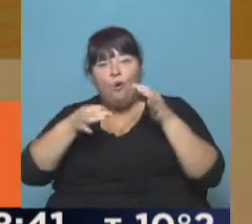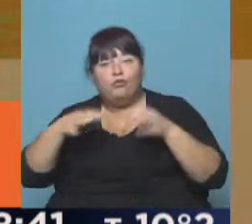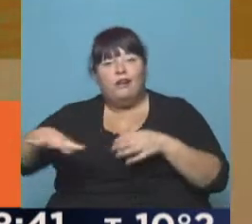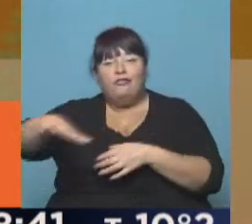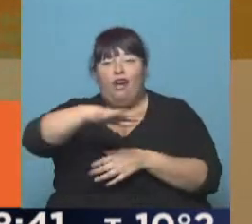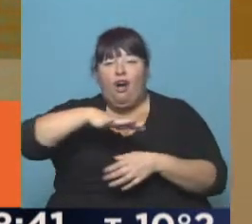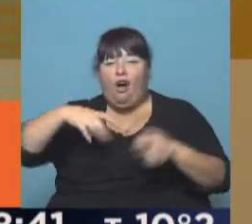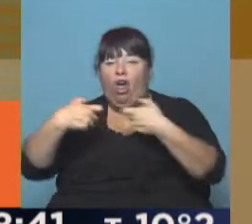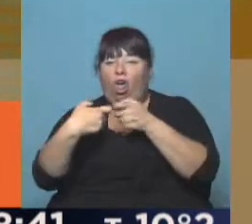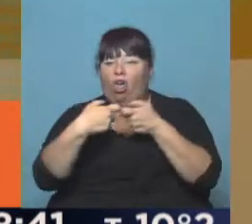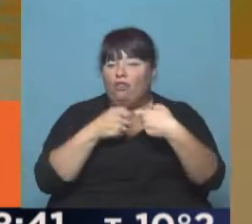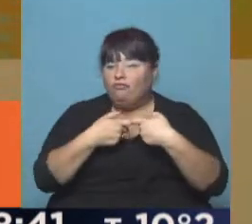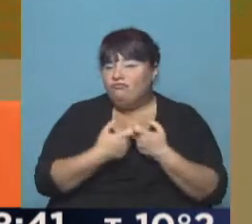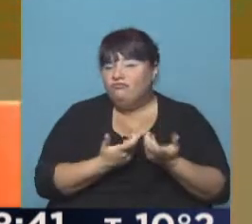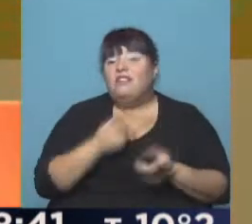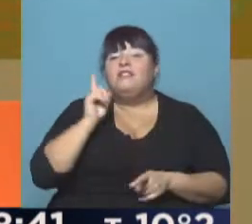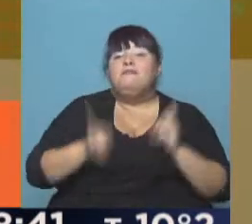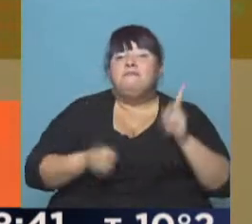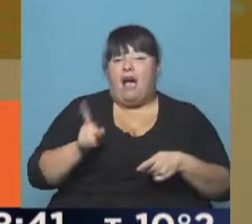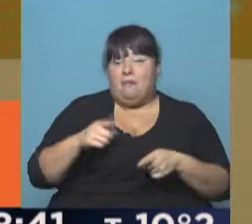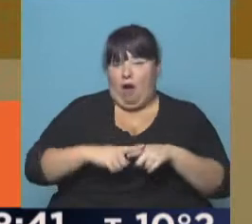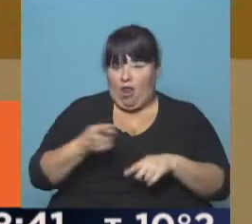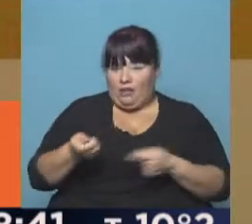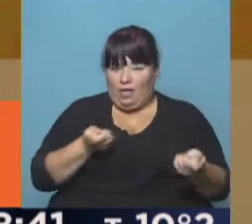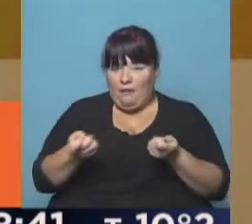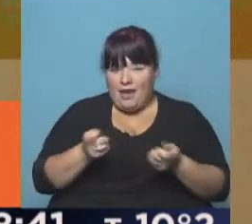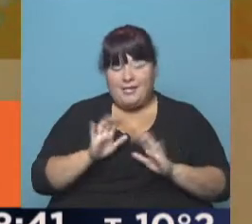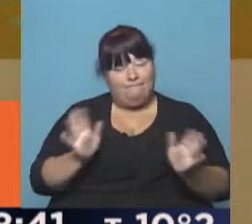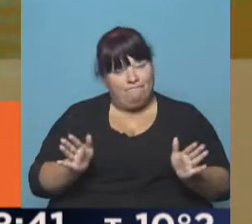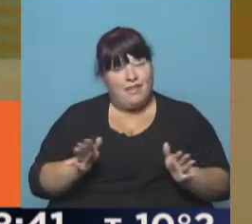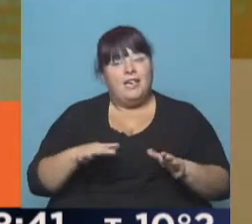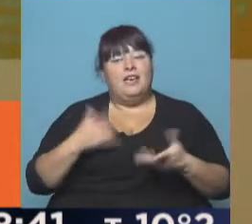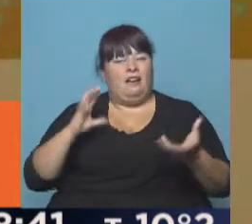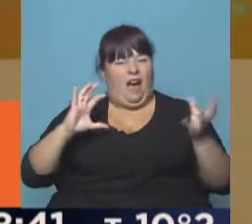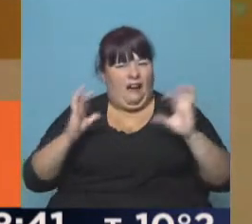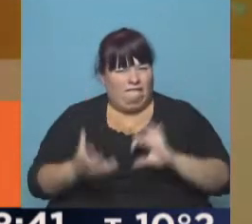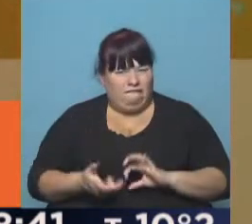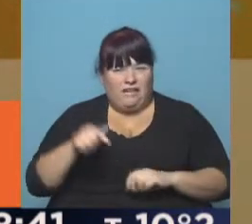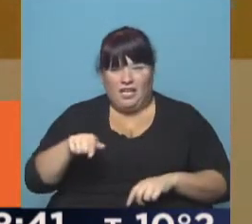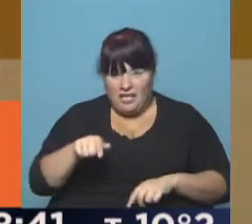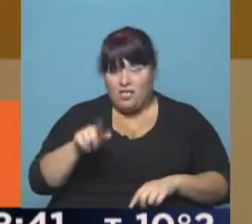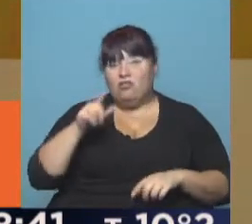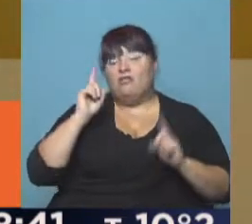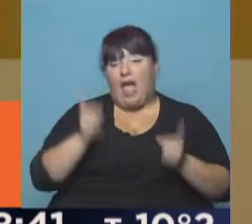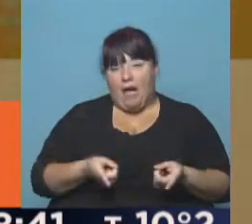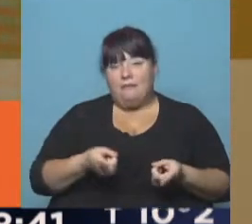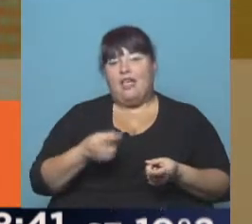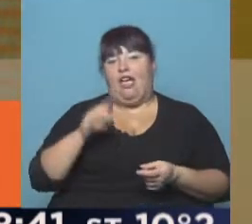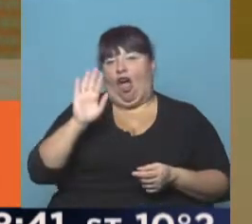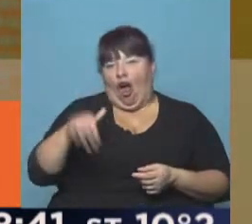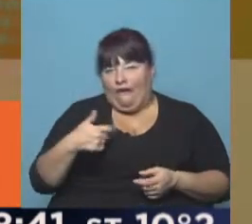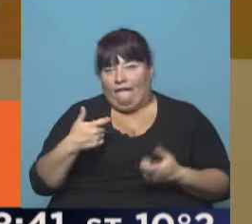y muchas veces dirigido por la política el nivel de degradación que ha llevado eso y la conveniencia